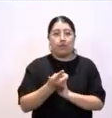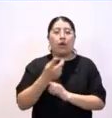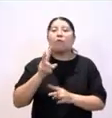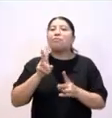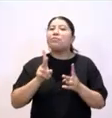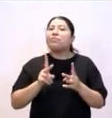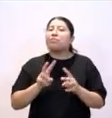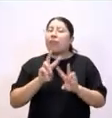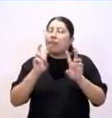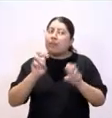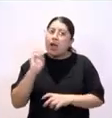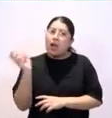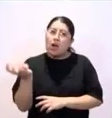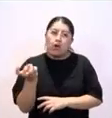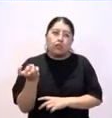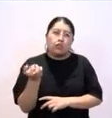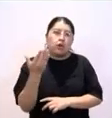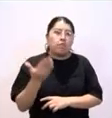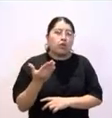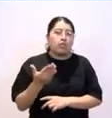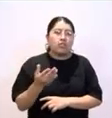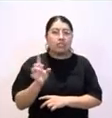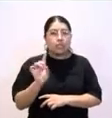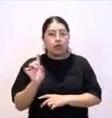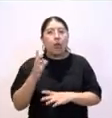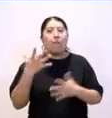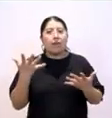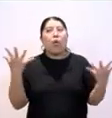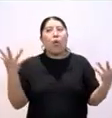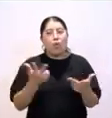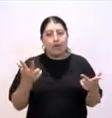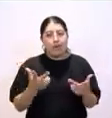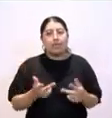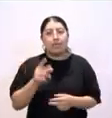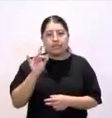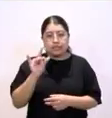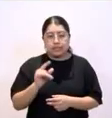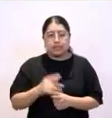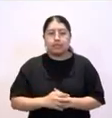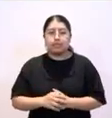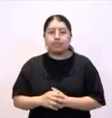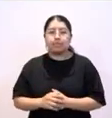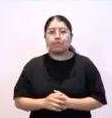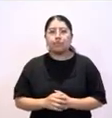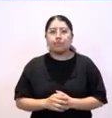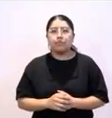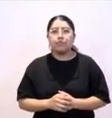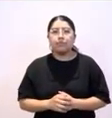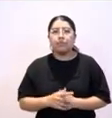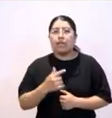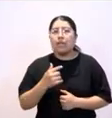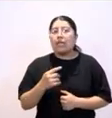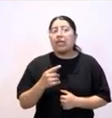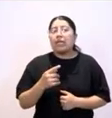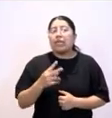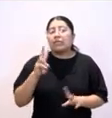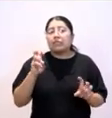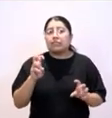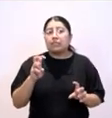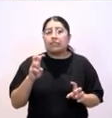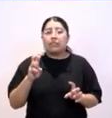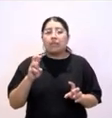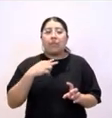es, no creo que más importante, pero sí más urgente. Iba a ponerles un audio de cuál